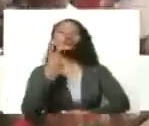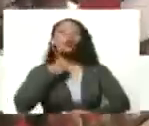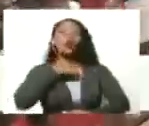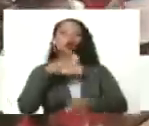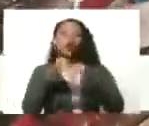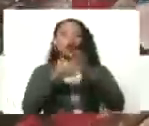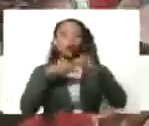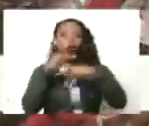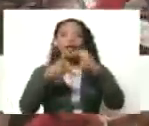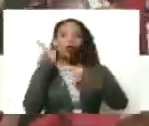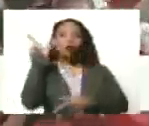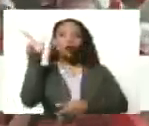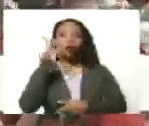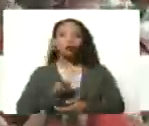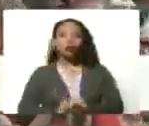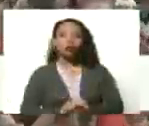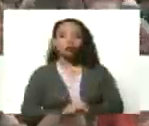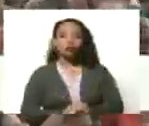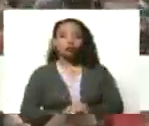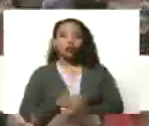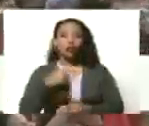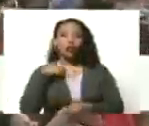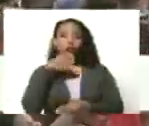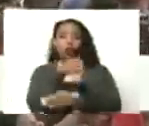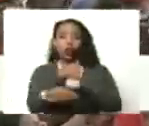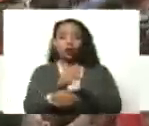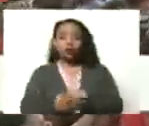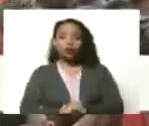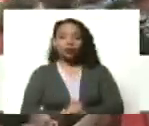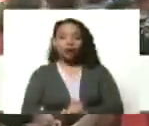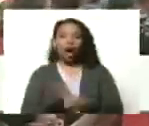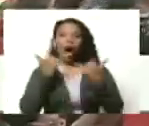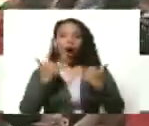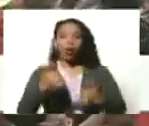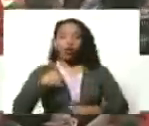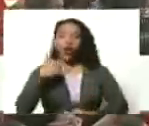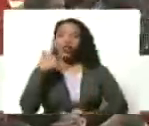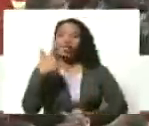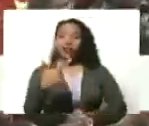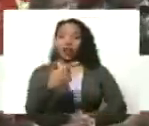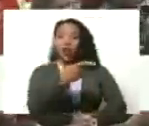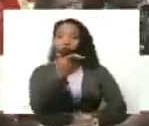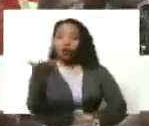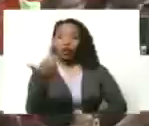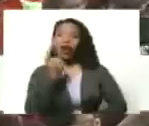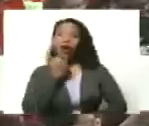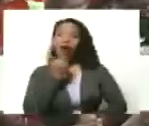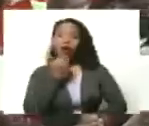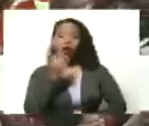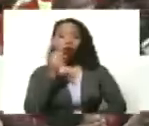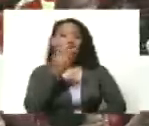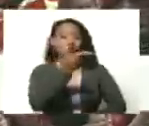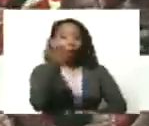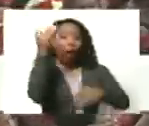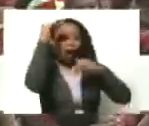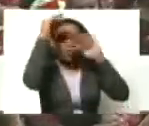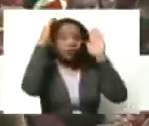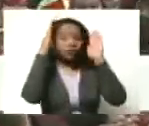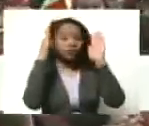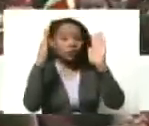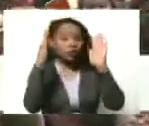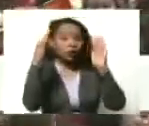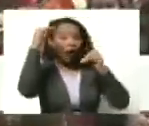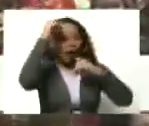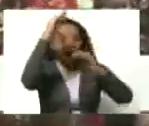partido. Voy. Ahora les voy a decir lo siguiente. Escuchen,